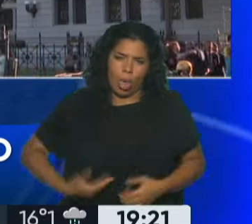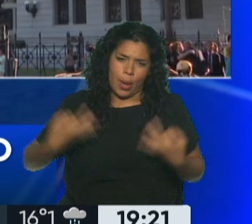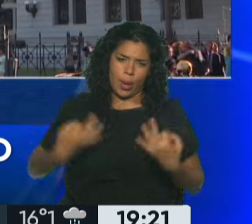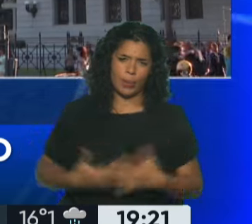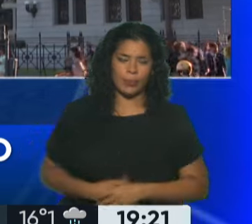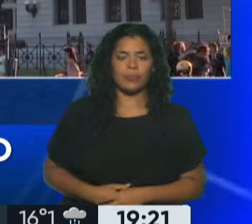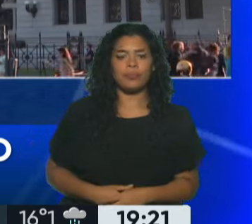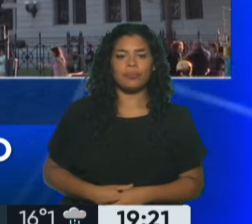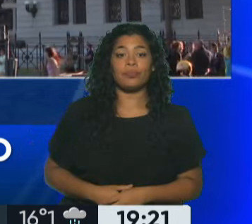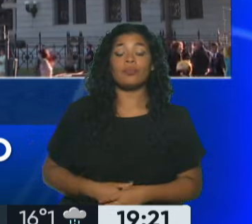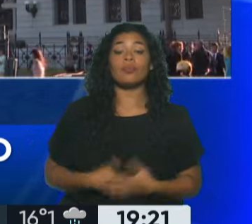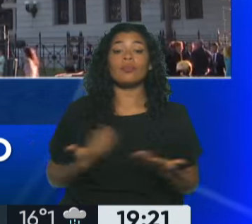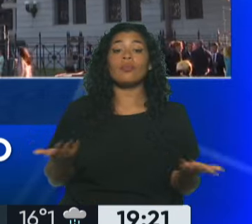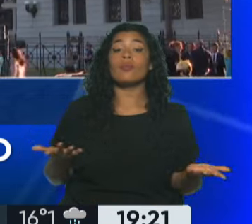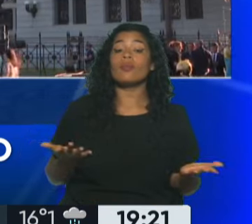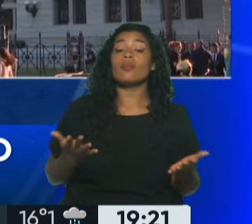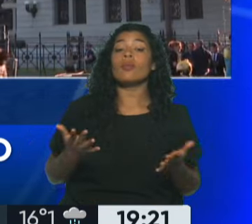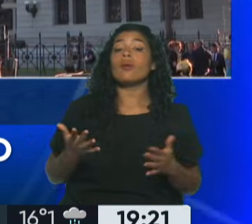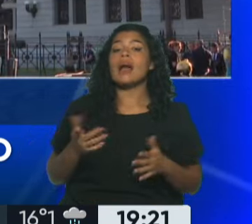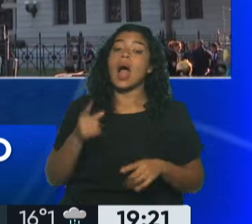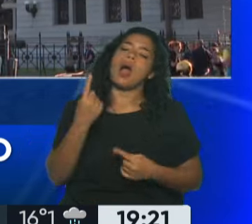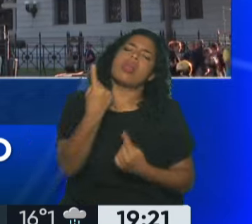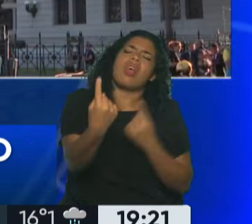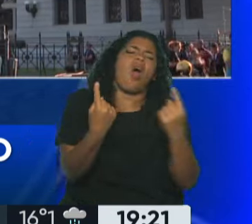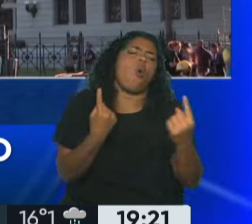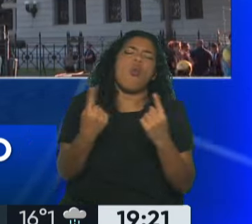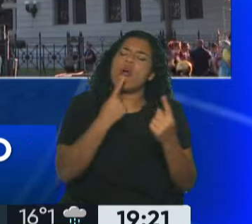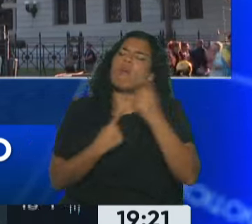que...? Si me hace de a uno la pregunta, yo...